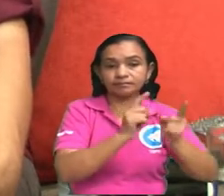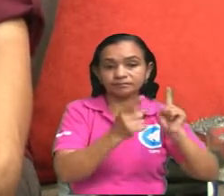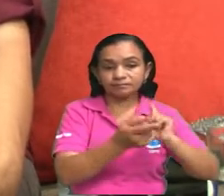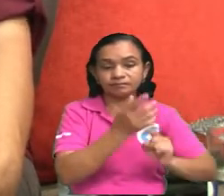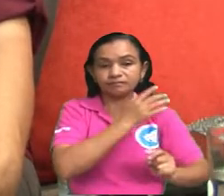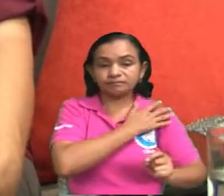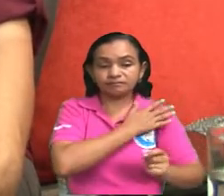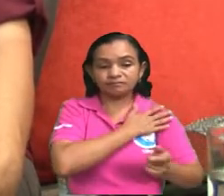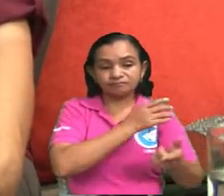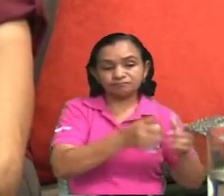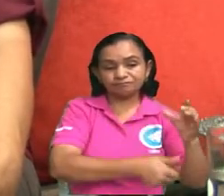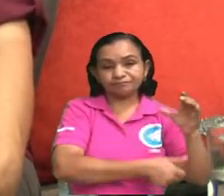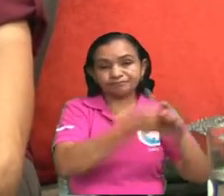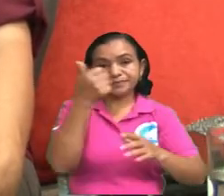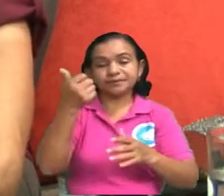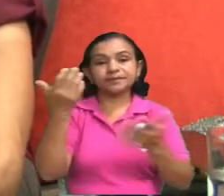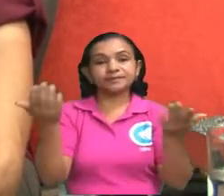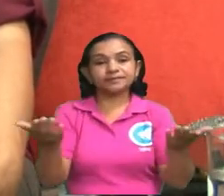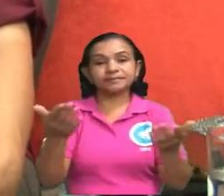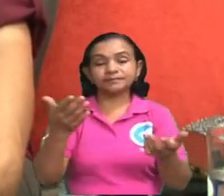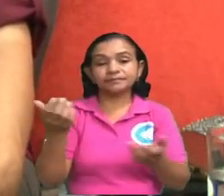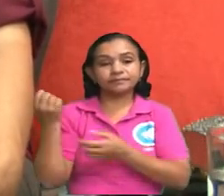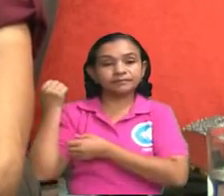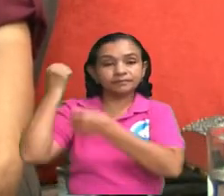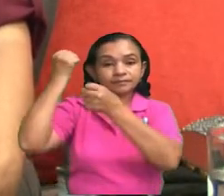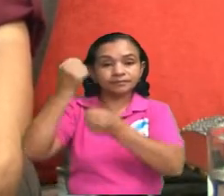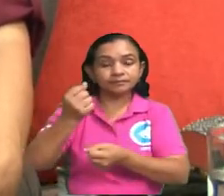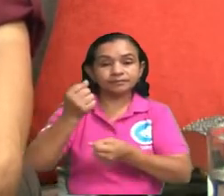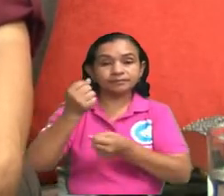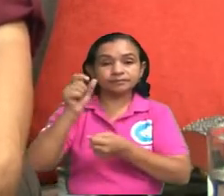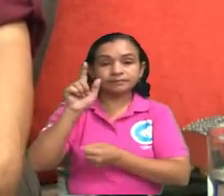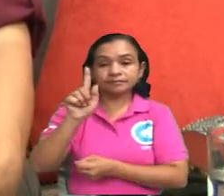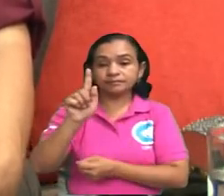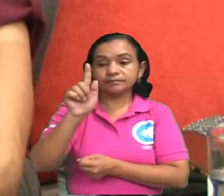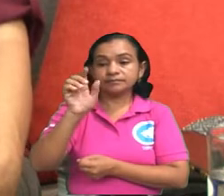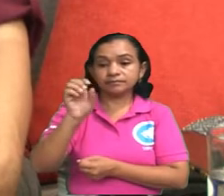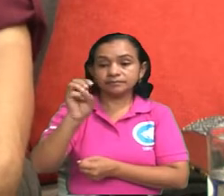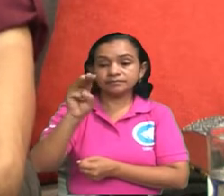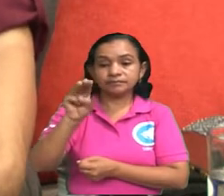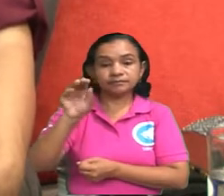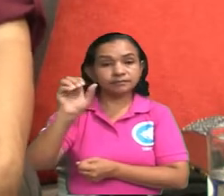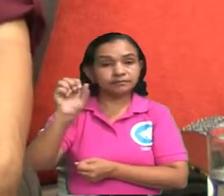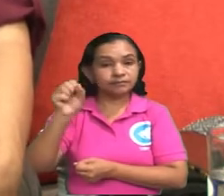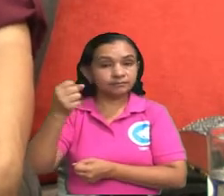dictadura. Nuestro fundador del Frente Sandinista, el comandante Tomás Borges Martínez,